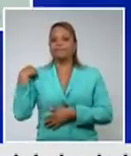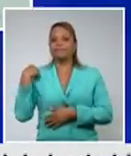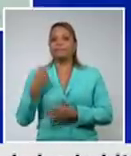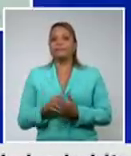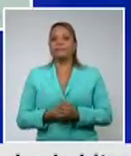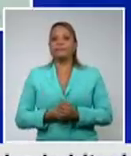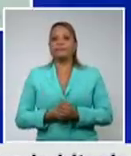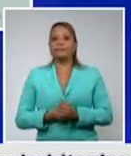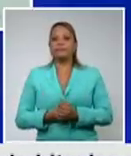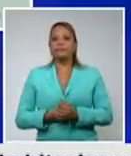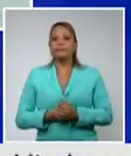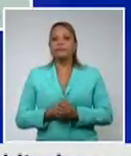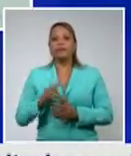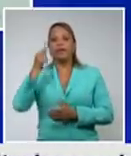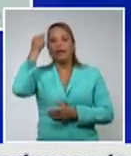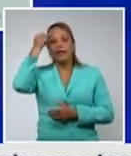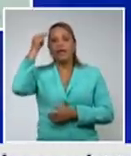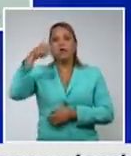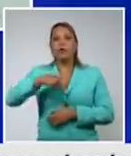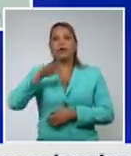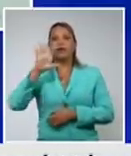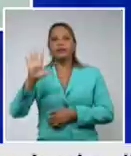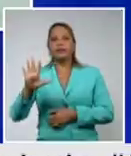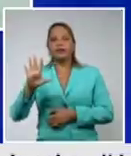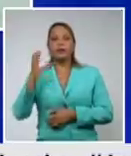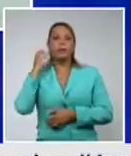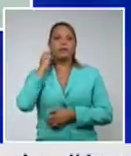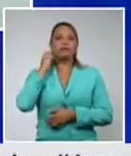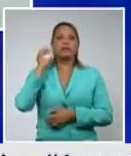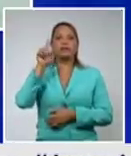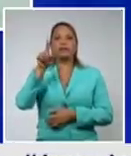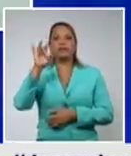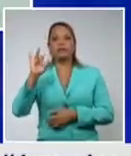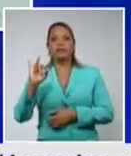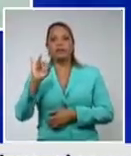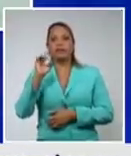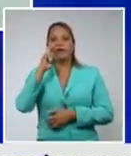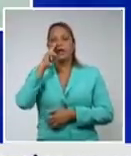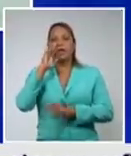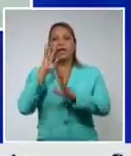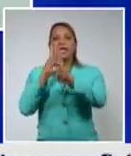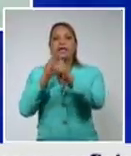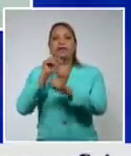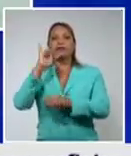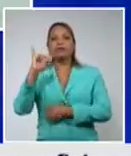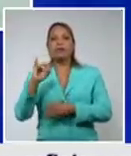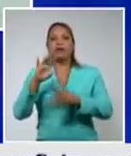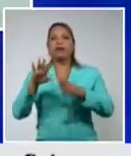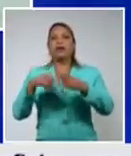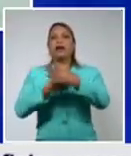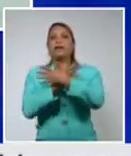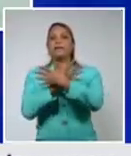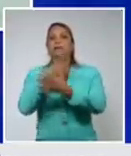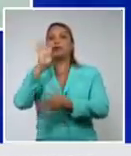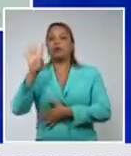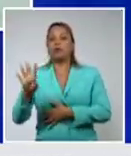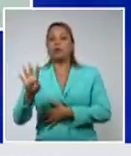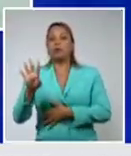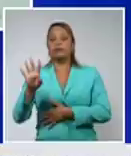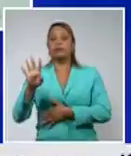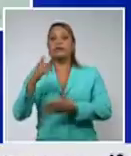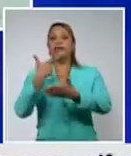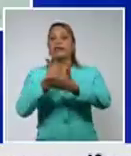5, Manzanillo 17, Niquero con 6, Campechuela con 4 y